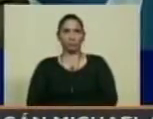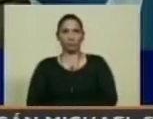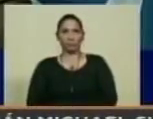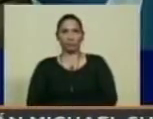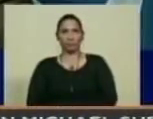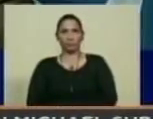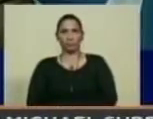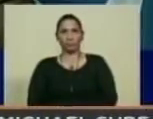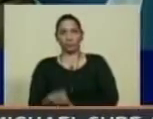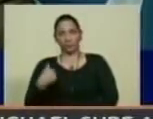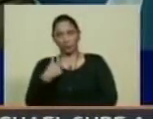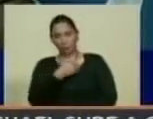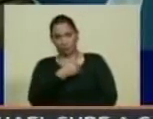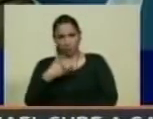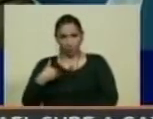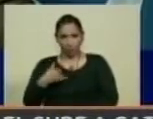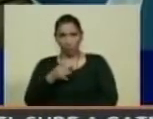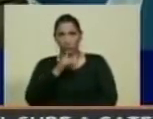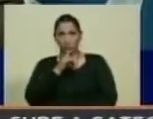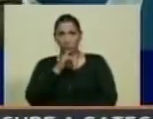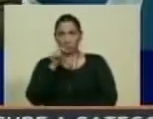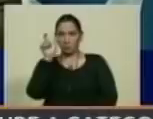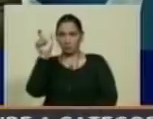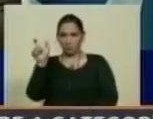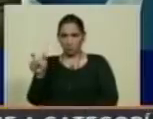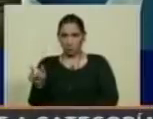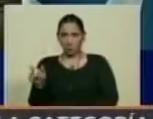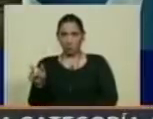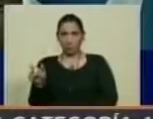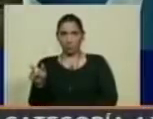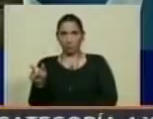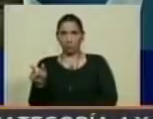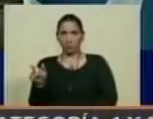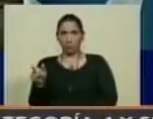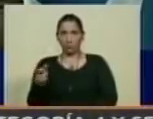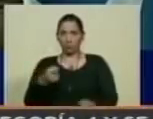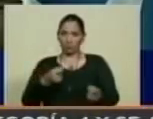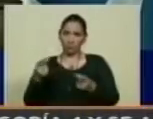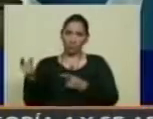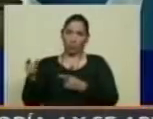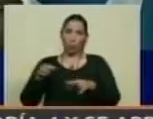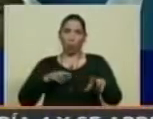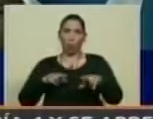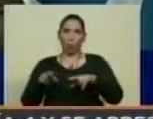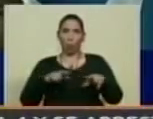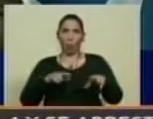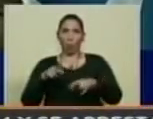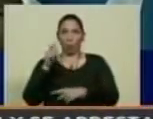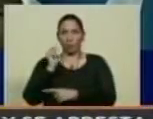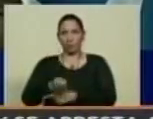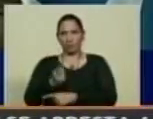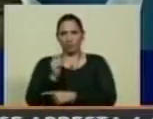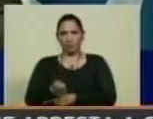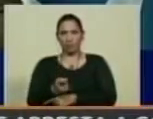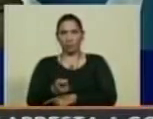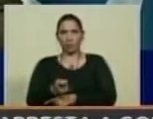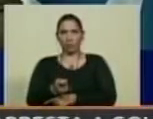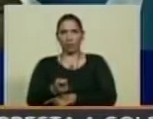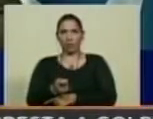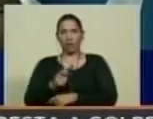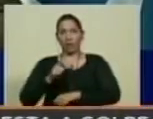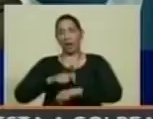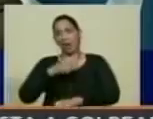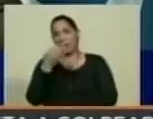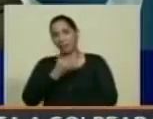Quiero destacar que dicho ciudadano iba a ser puesto a la orden del tribunal competente la tarde del día 8 de octubre.